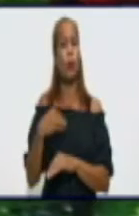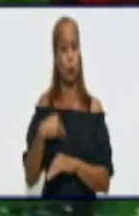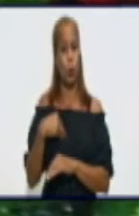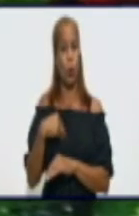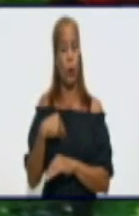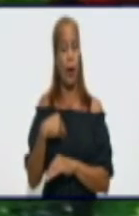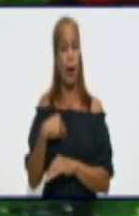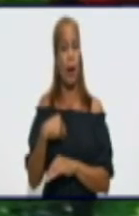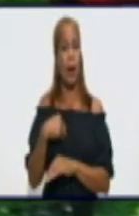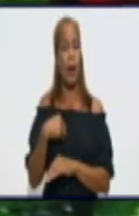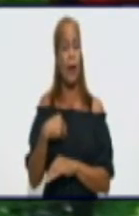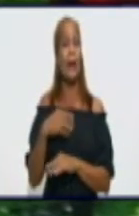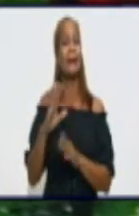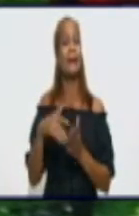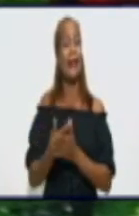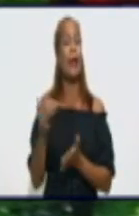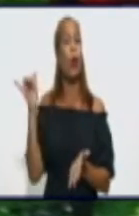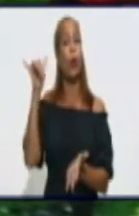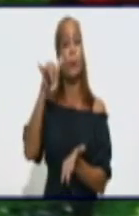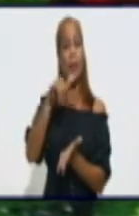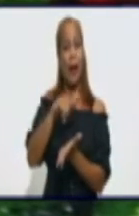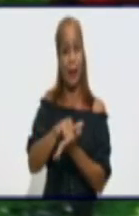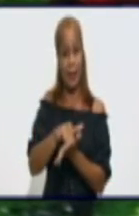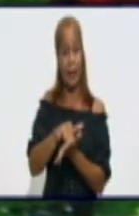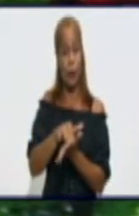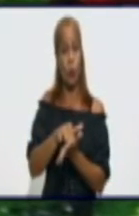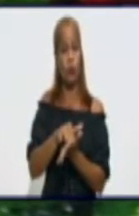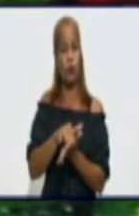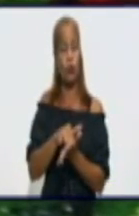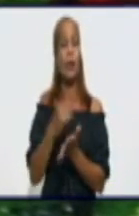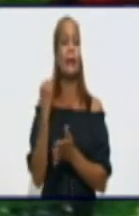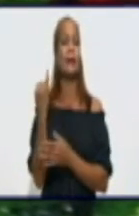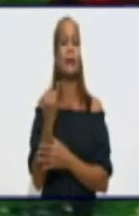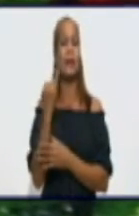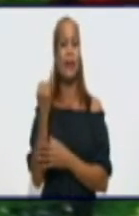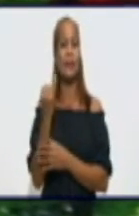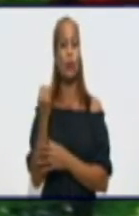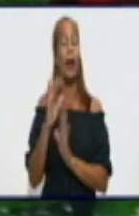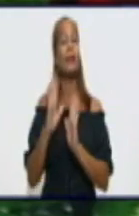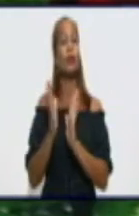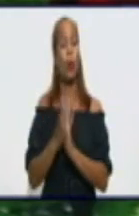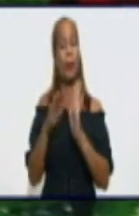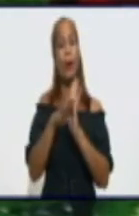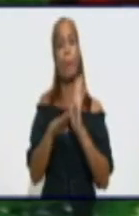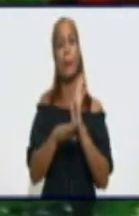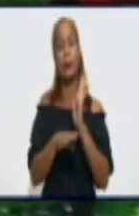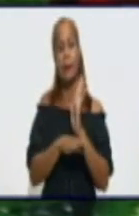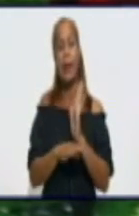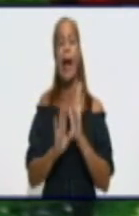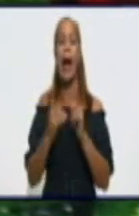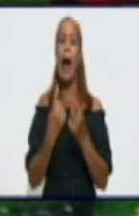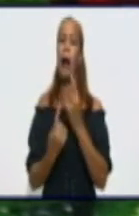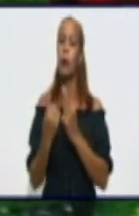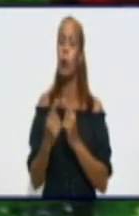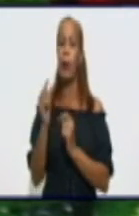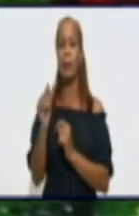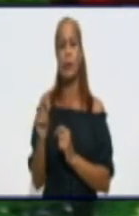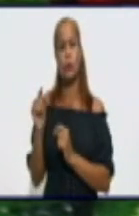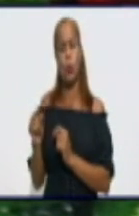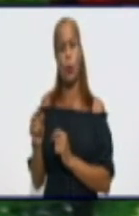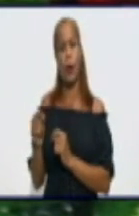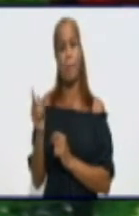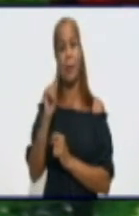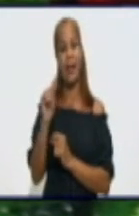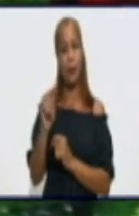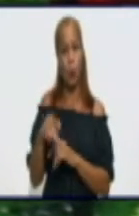de los viajeros internacionales, el protocolo que está establecido. Alguien me pregunta a través de un mensaje que cuál es el protocolo para